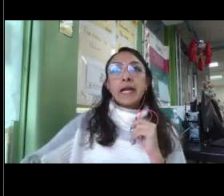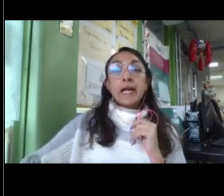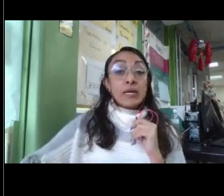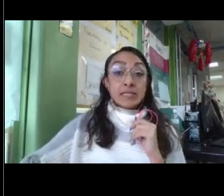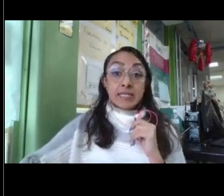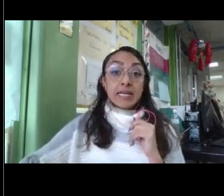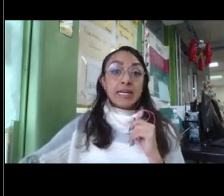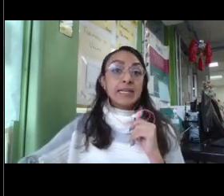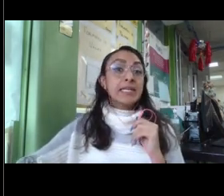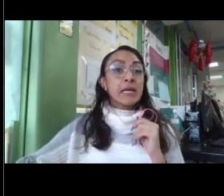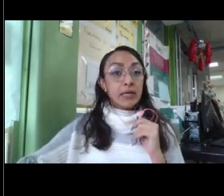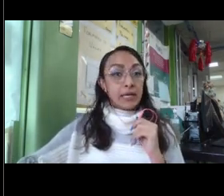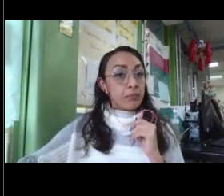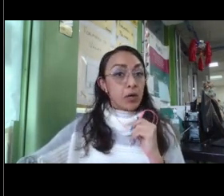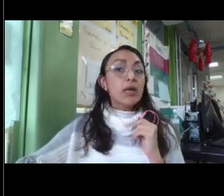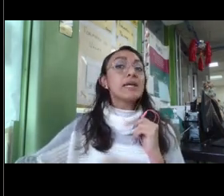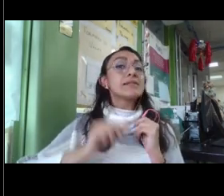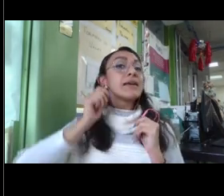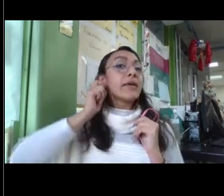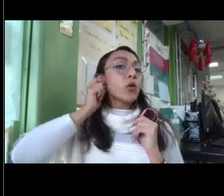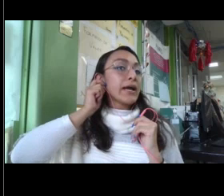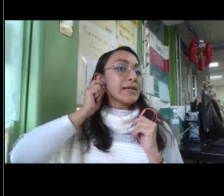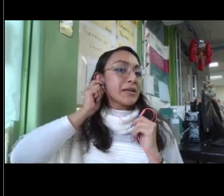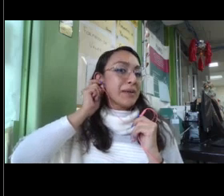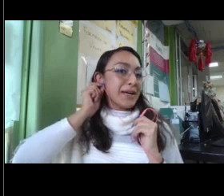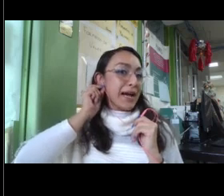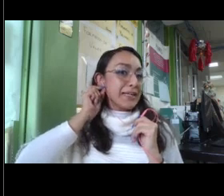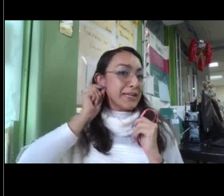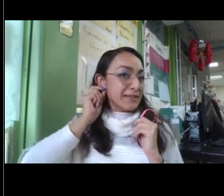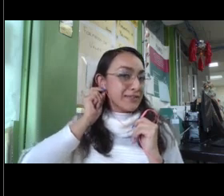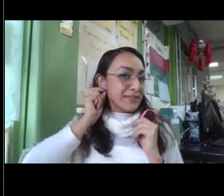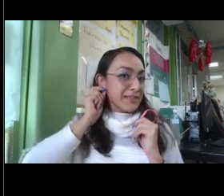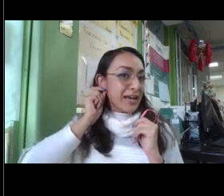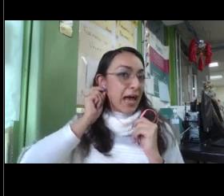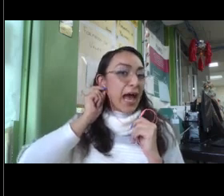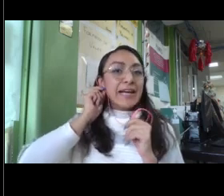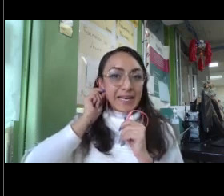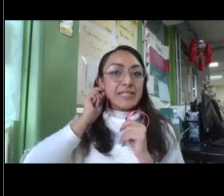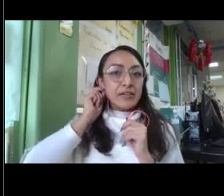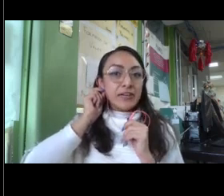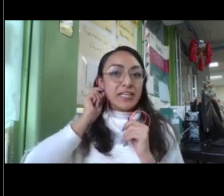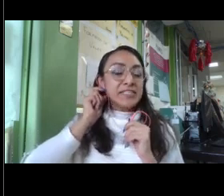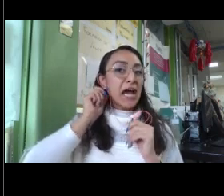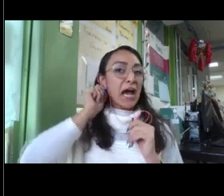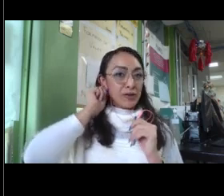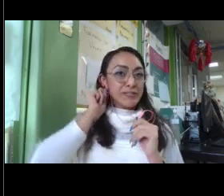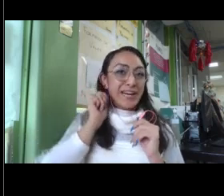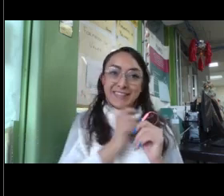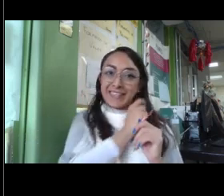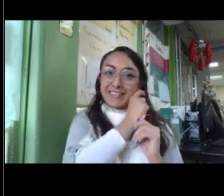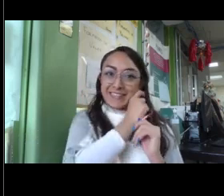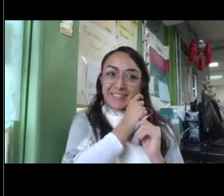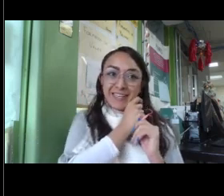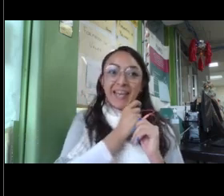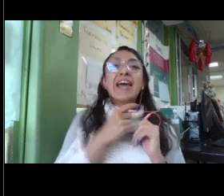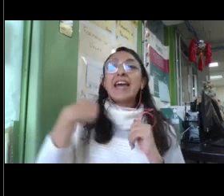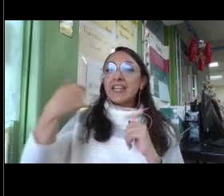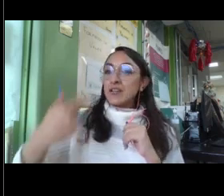En lengua de señas argentina, por ejemplo, la seña de mujer se marca aquí. ¿A qué hace referencia? A los